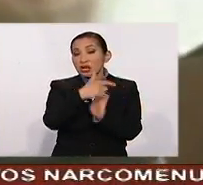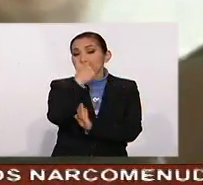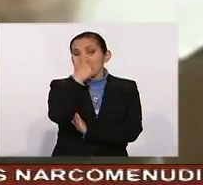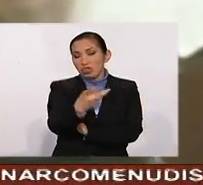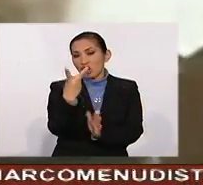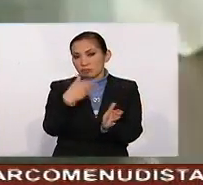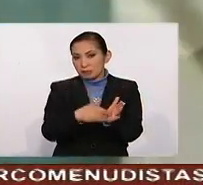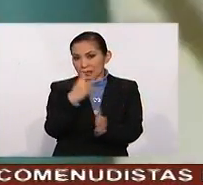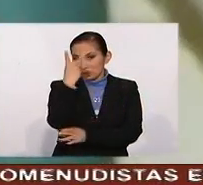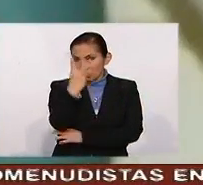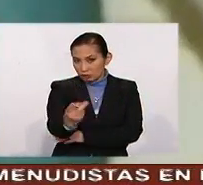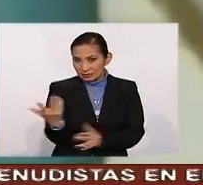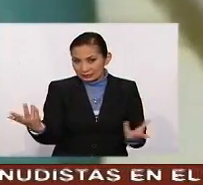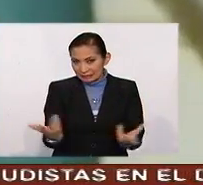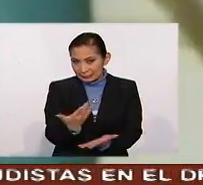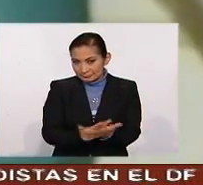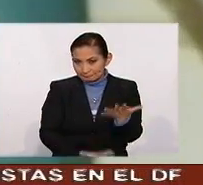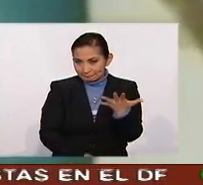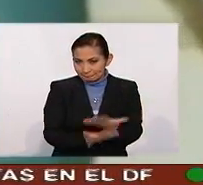en 2012.